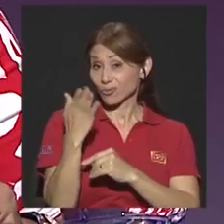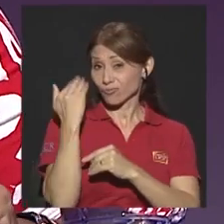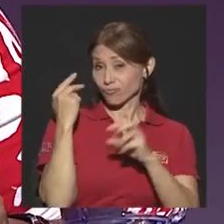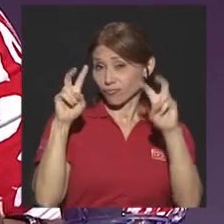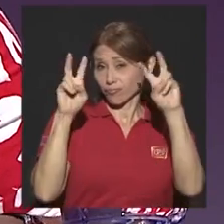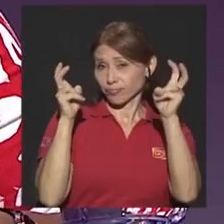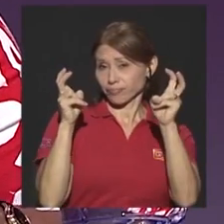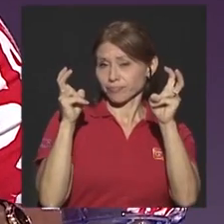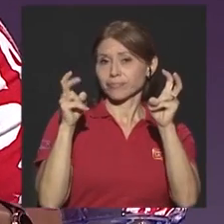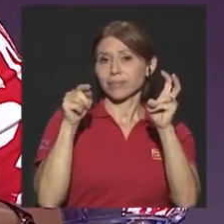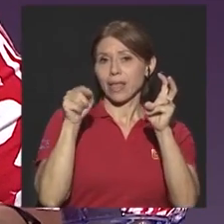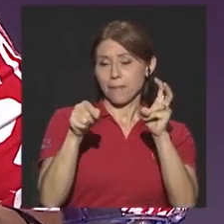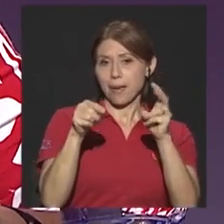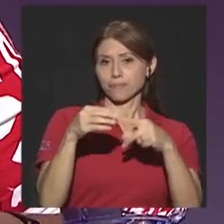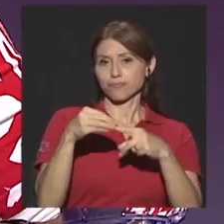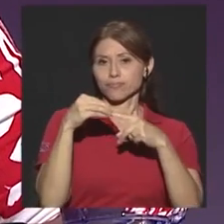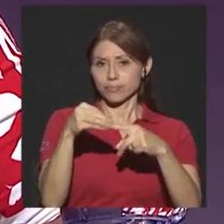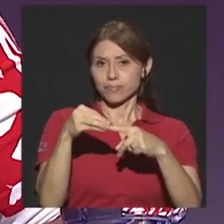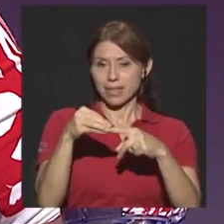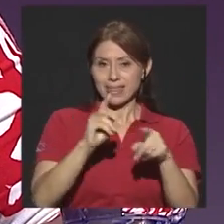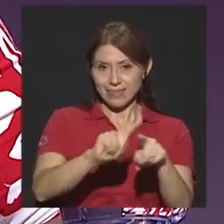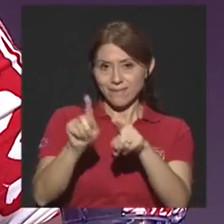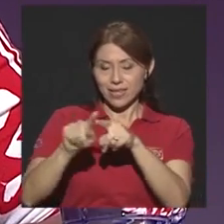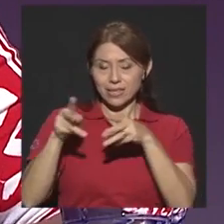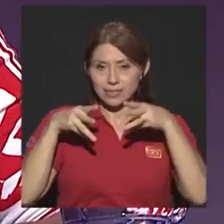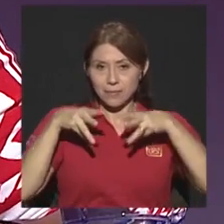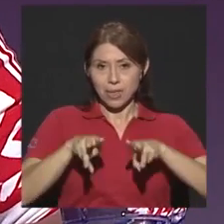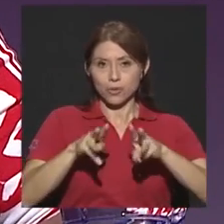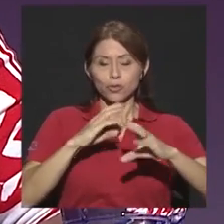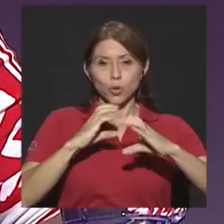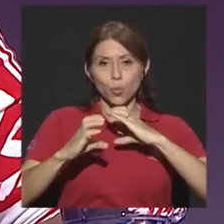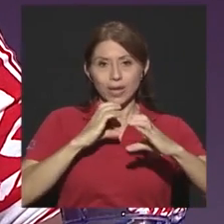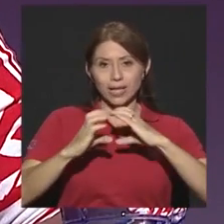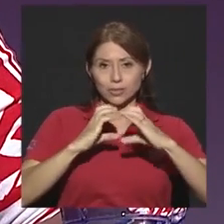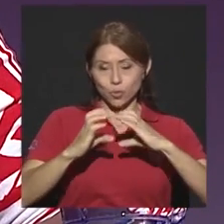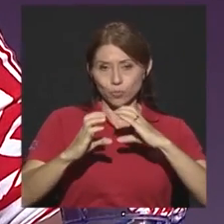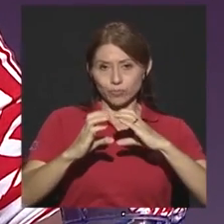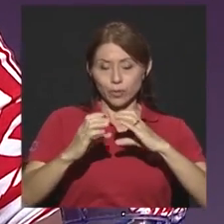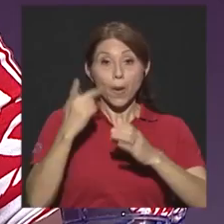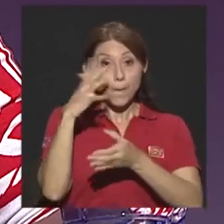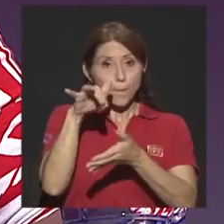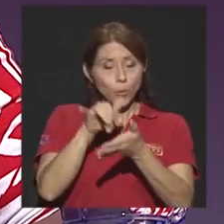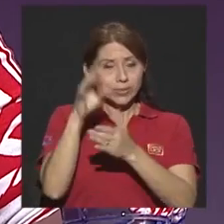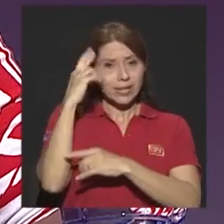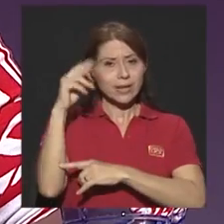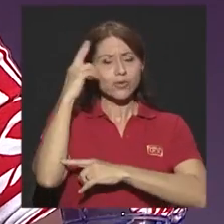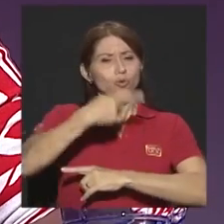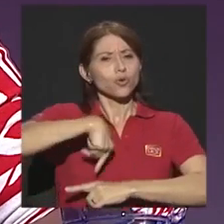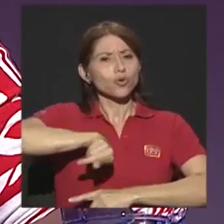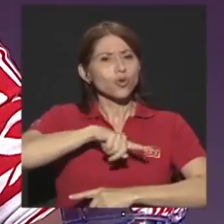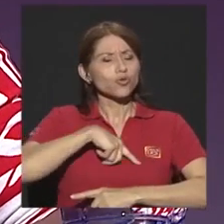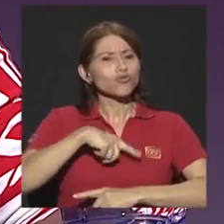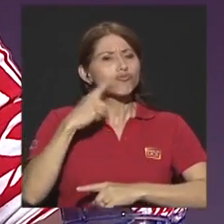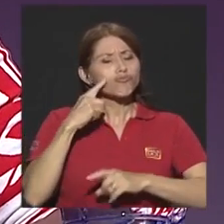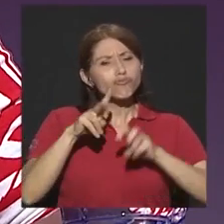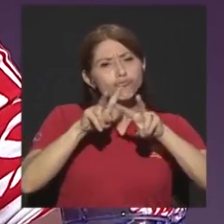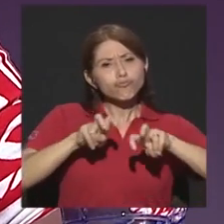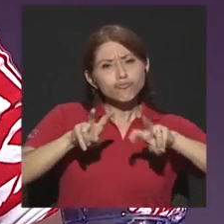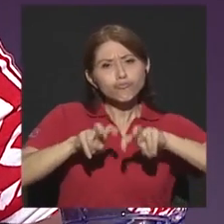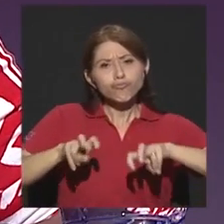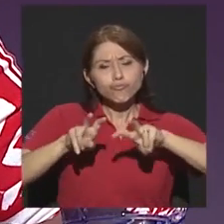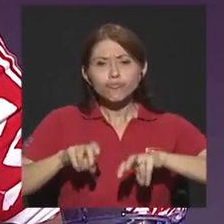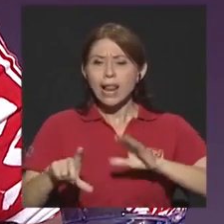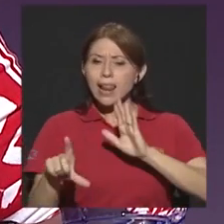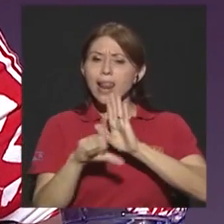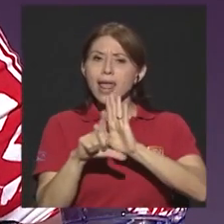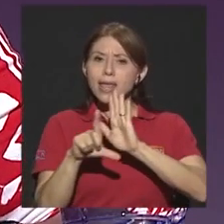ahora en el mes de junio, lo que nos obligó a revisar la legislación que se aplica en casos de abuso sexual contra una